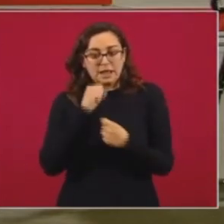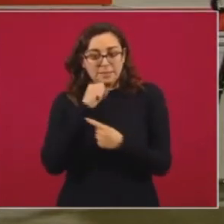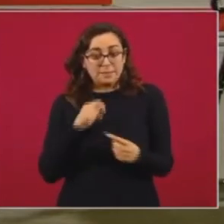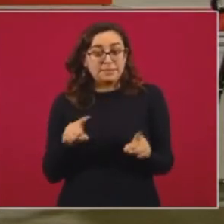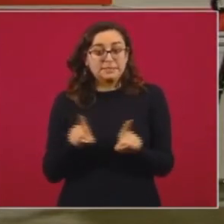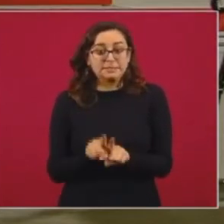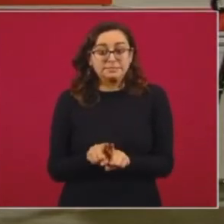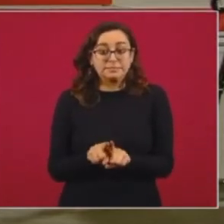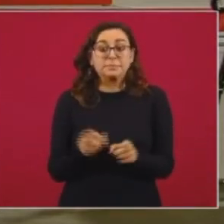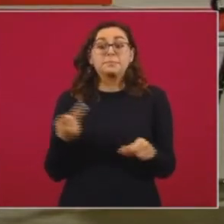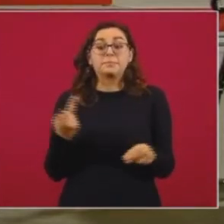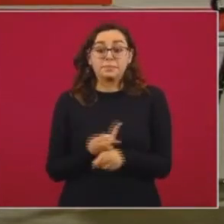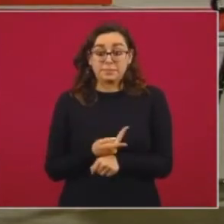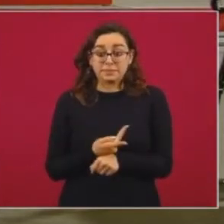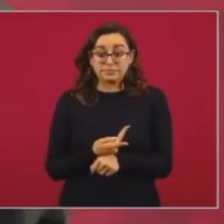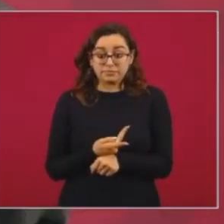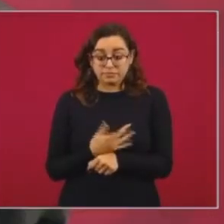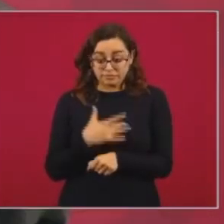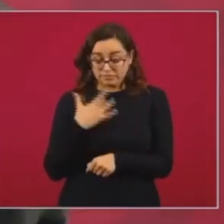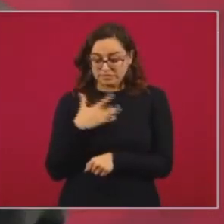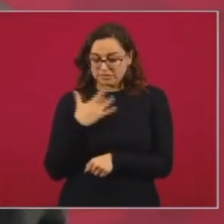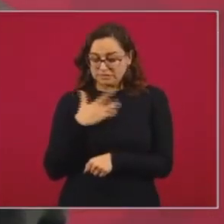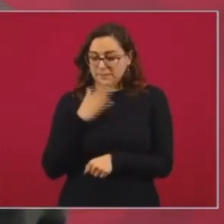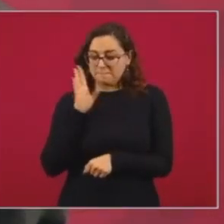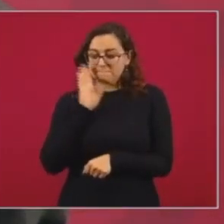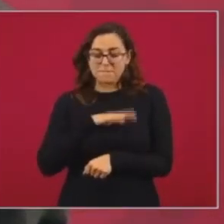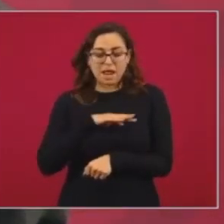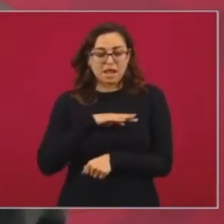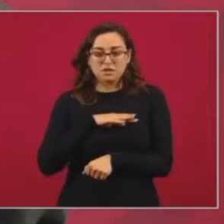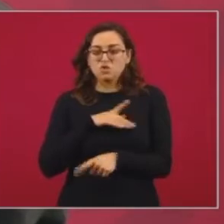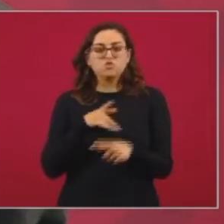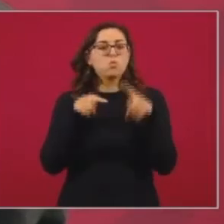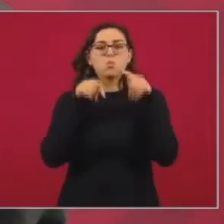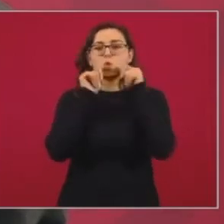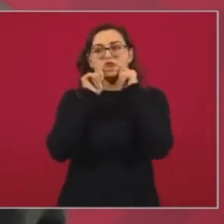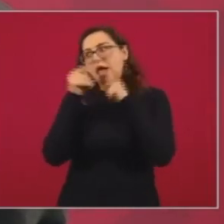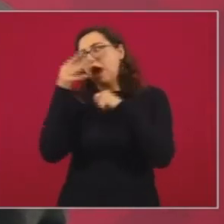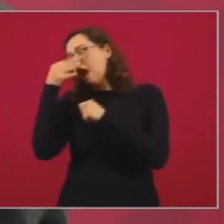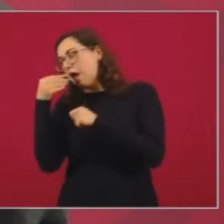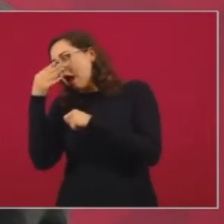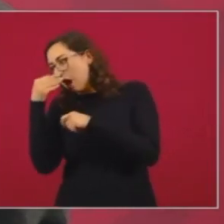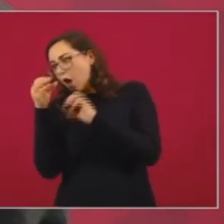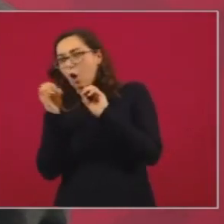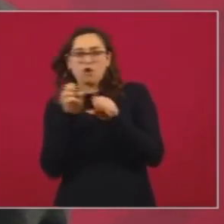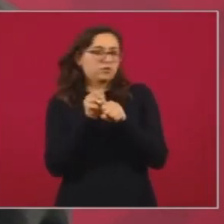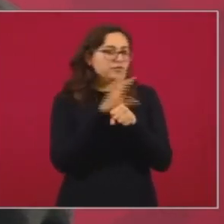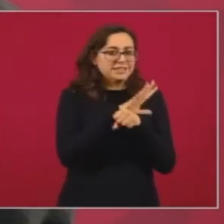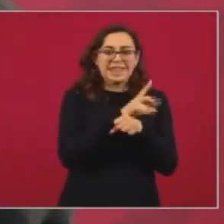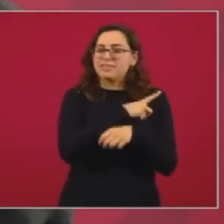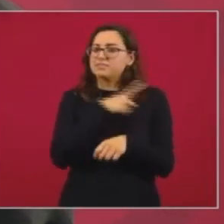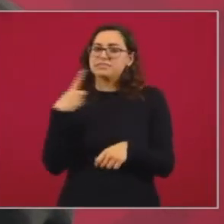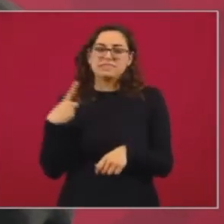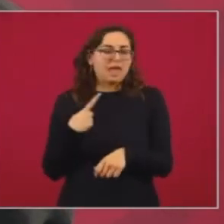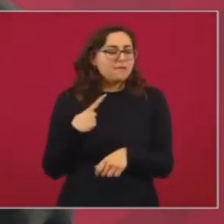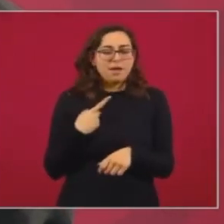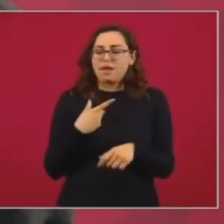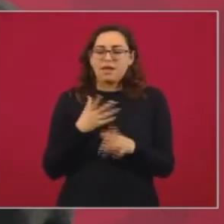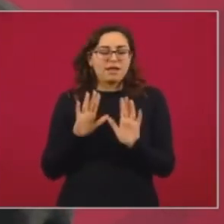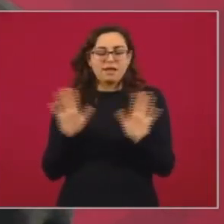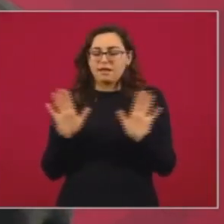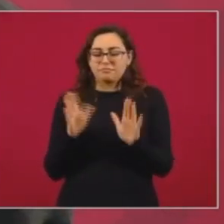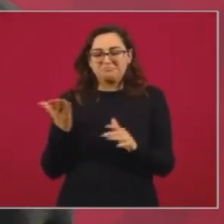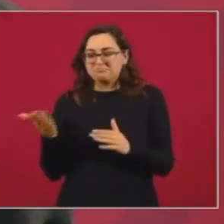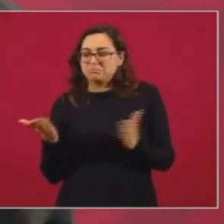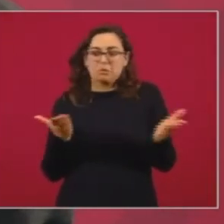inmunológico. Cuando se presenten los primeros síntomas, debo de demandar atención médica profesional, porque aquí es donde el profesional de la